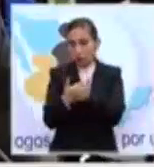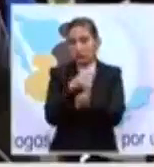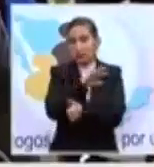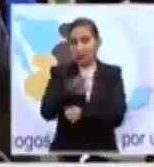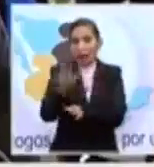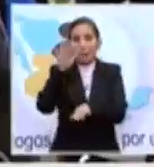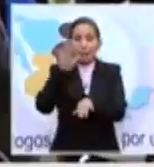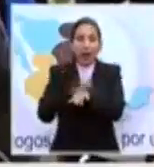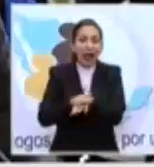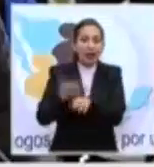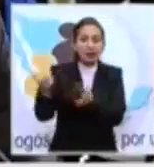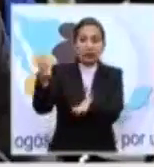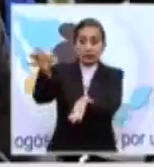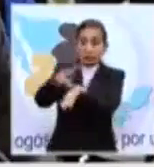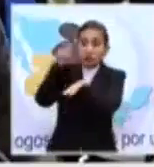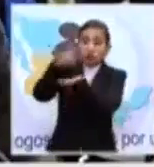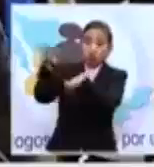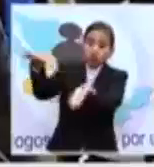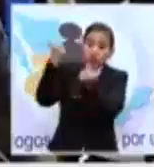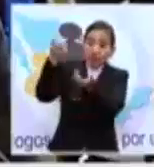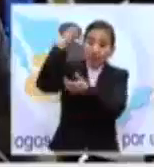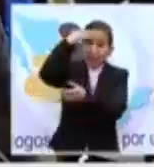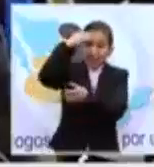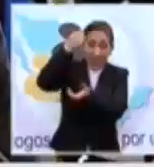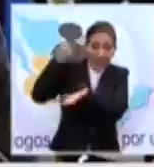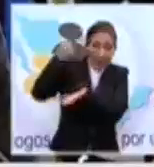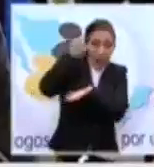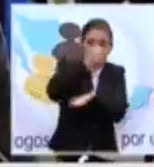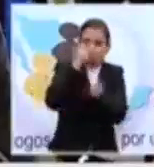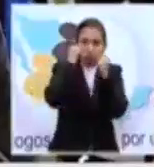más inmersos en traer inversión de cualquier tipo,